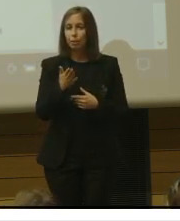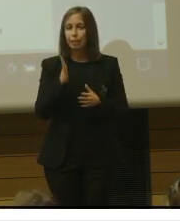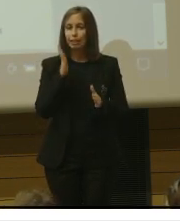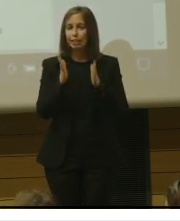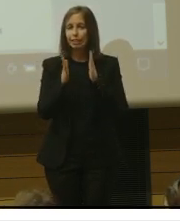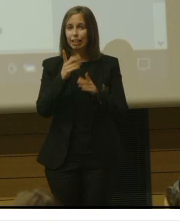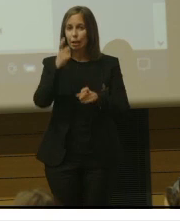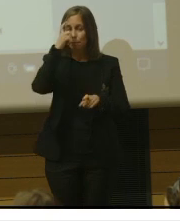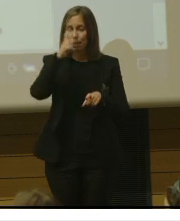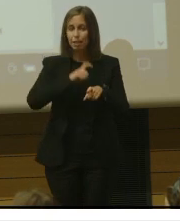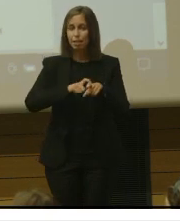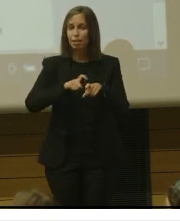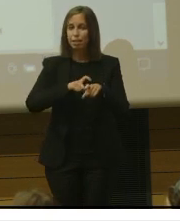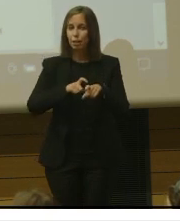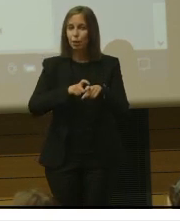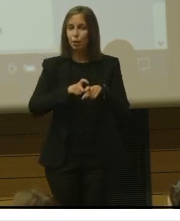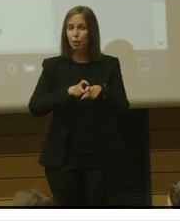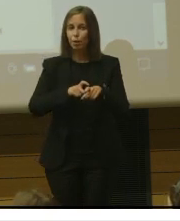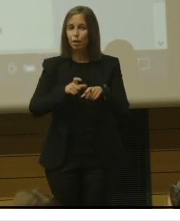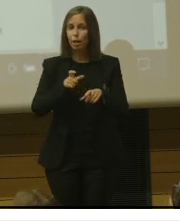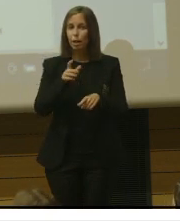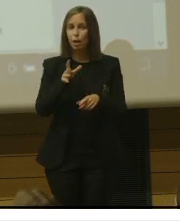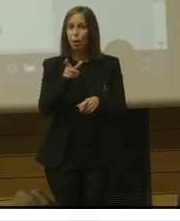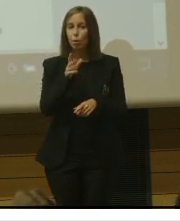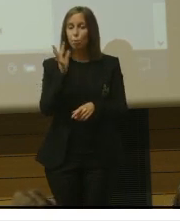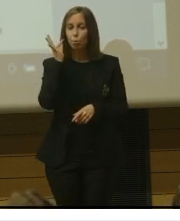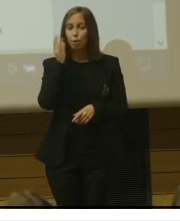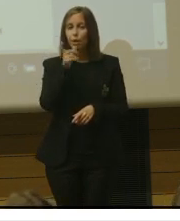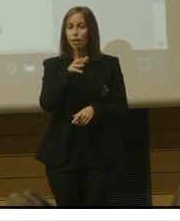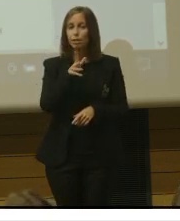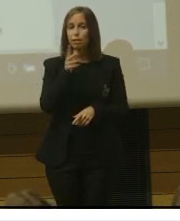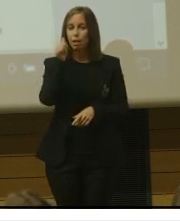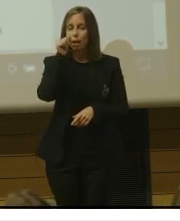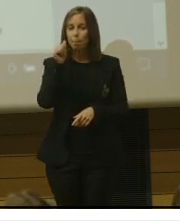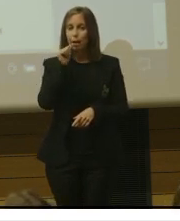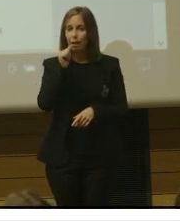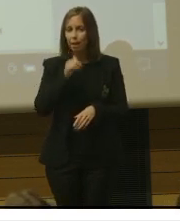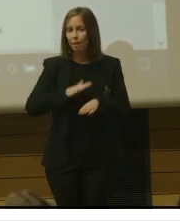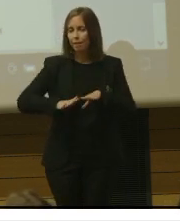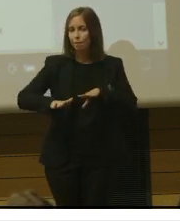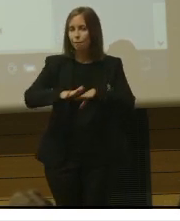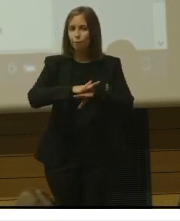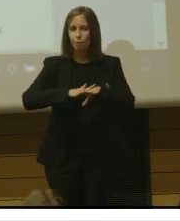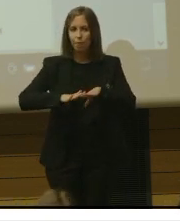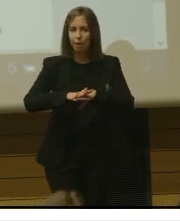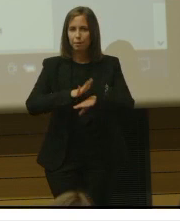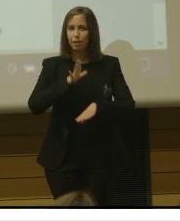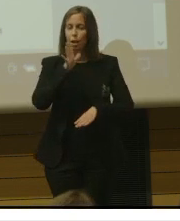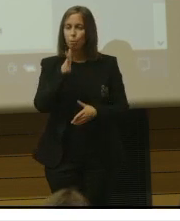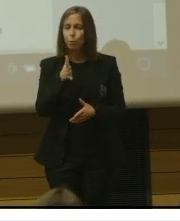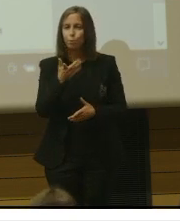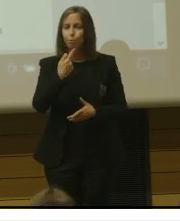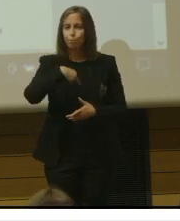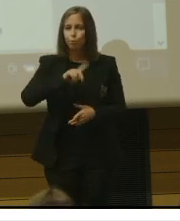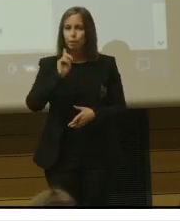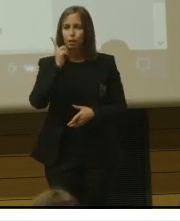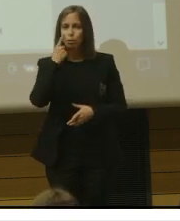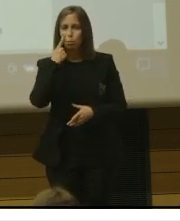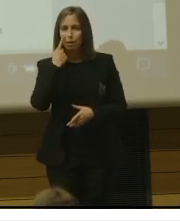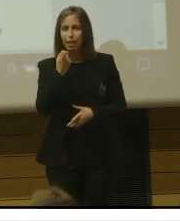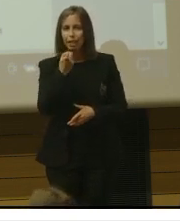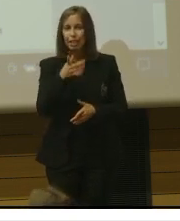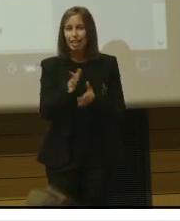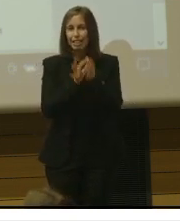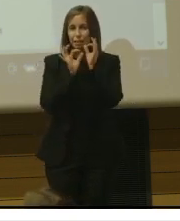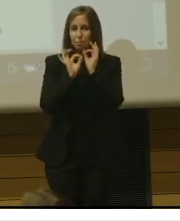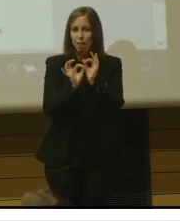terapia psicológica en esta población, ¿no? Es fundamental. Fundamental también que tengamos en cuenta las necesidades